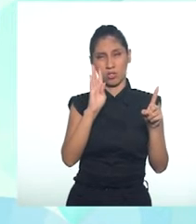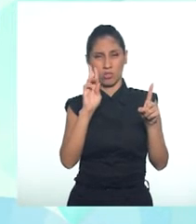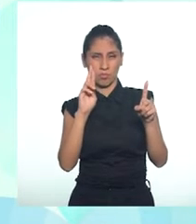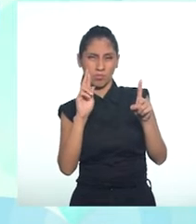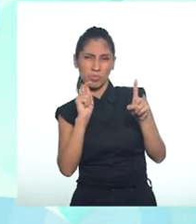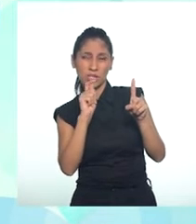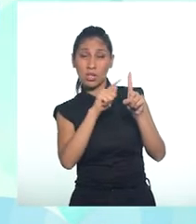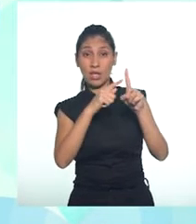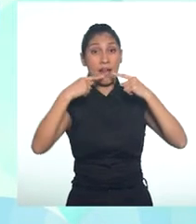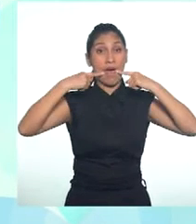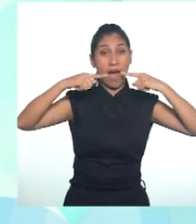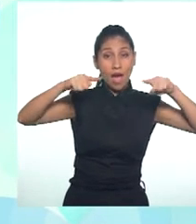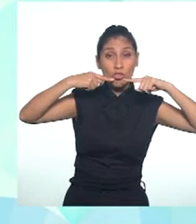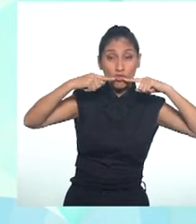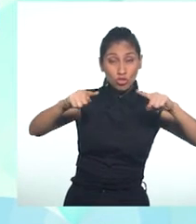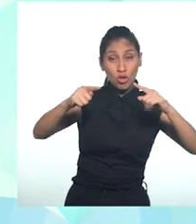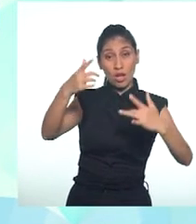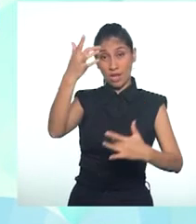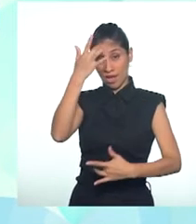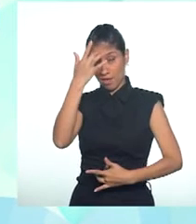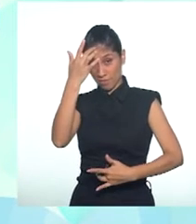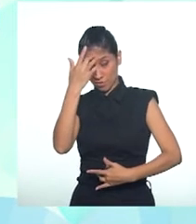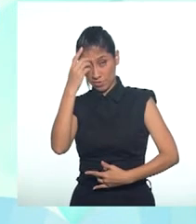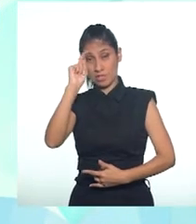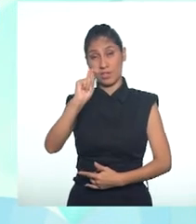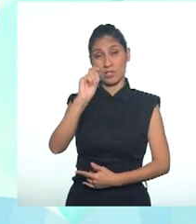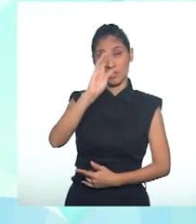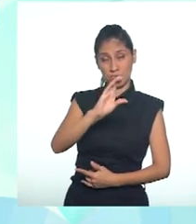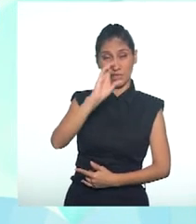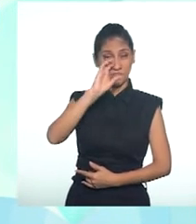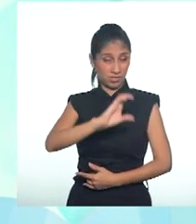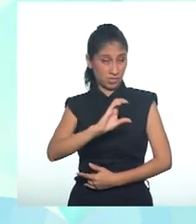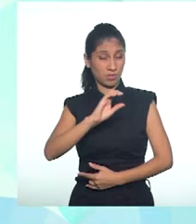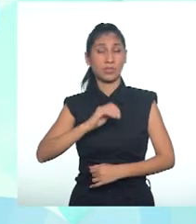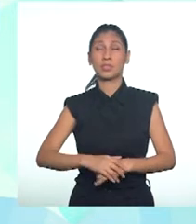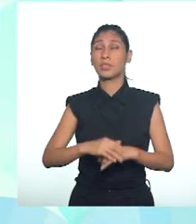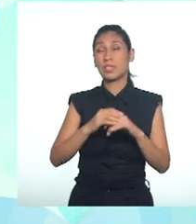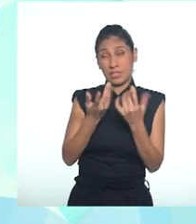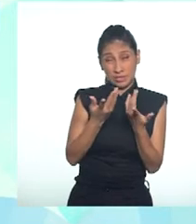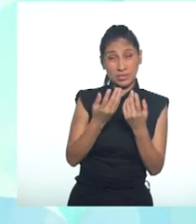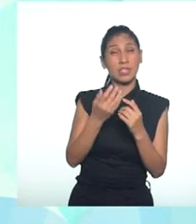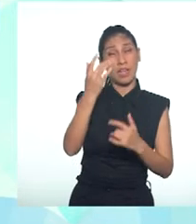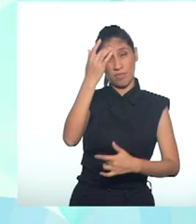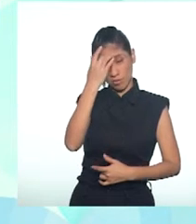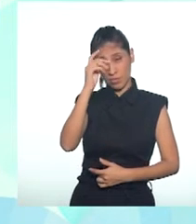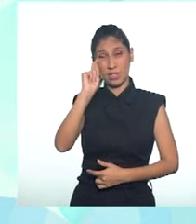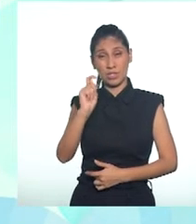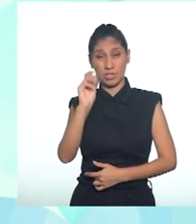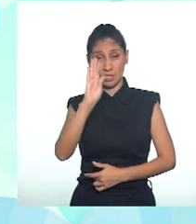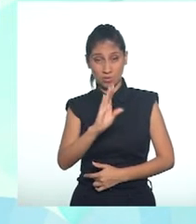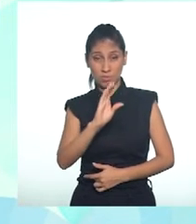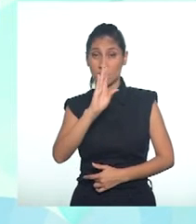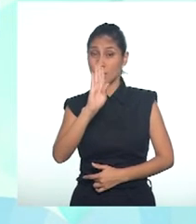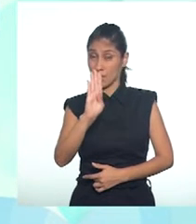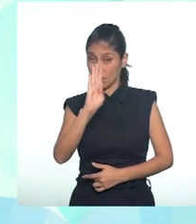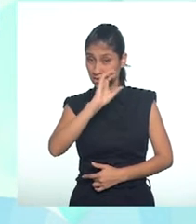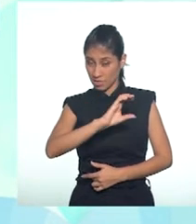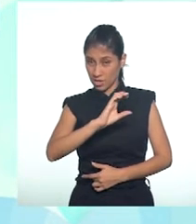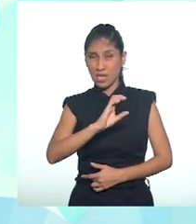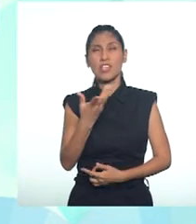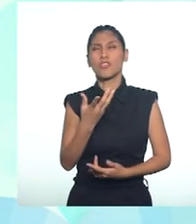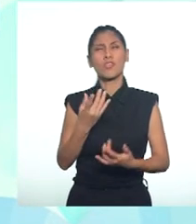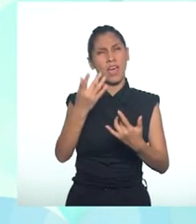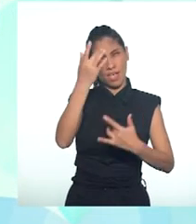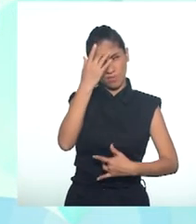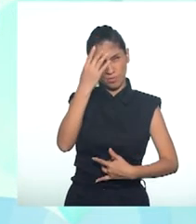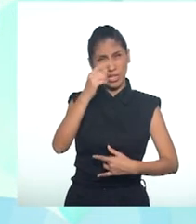el descubrimiento del Mycobacterium tuberculosis, la bacteria que causa la tuberculosis. Para ello,